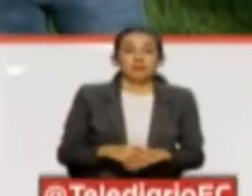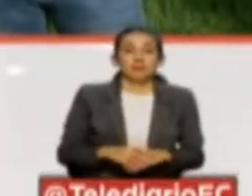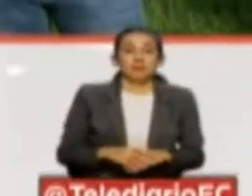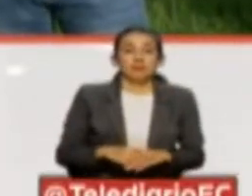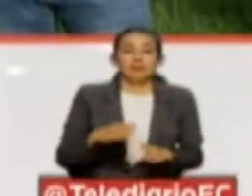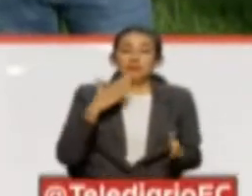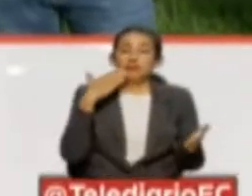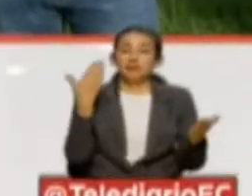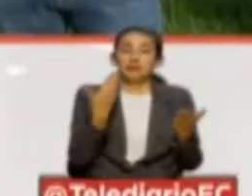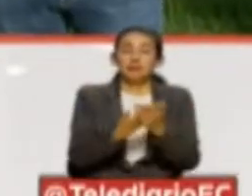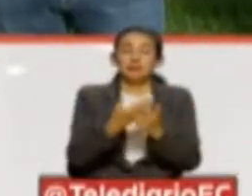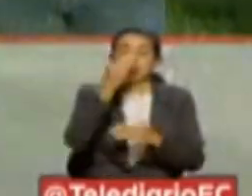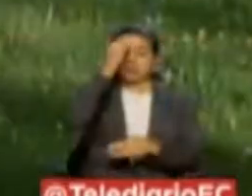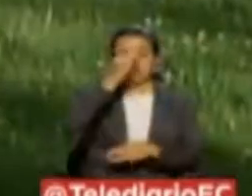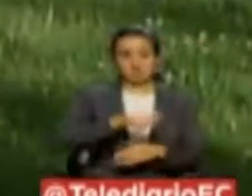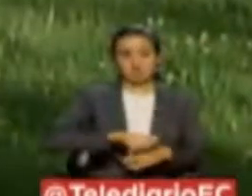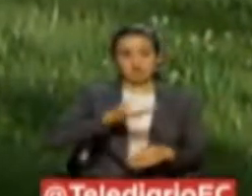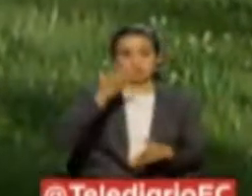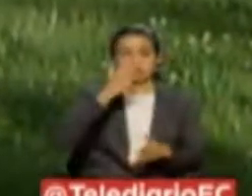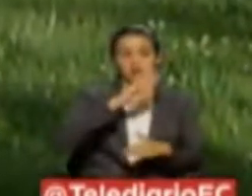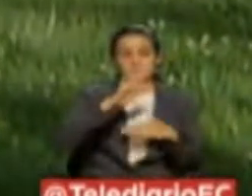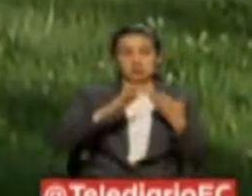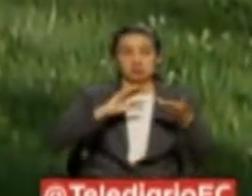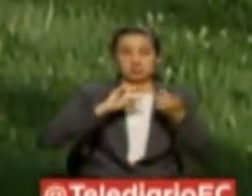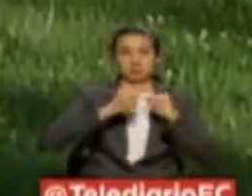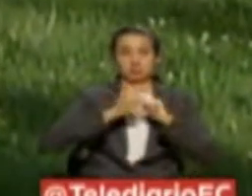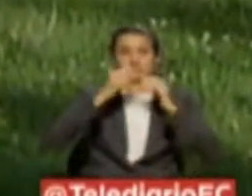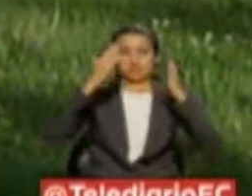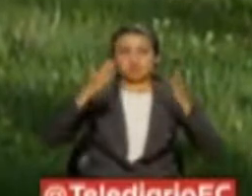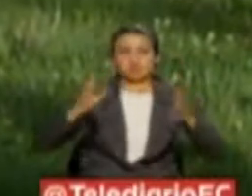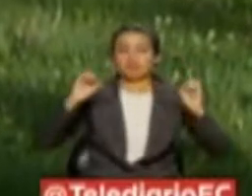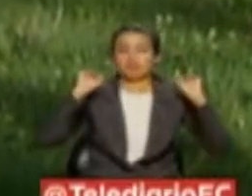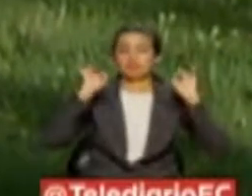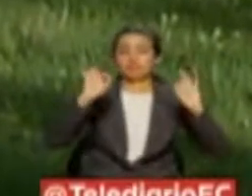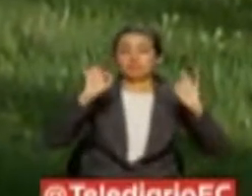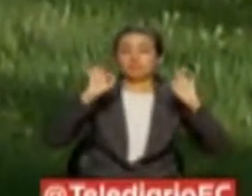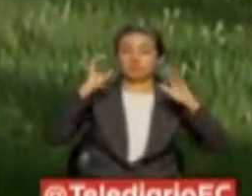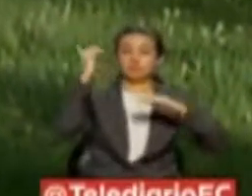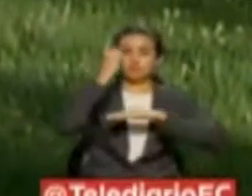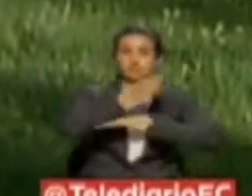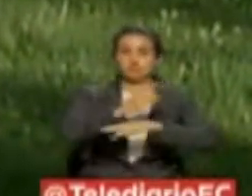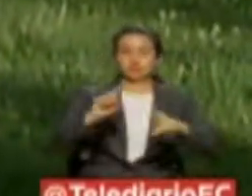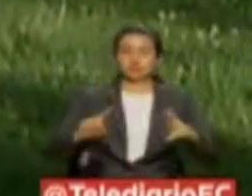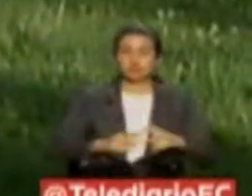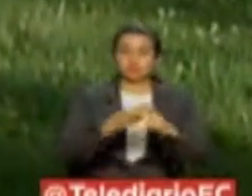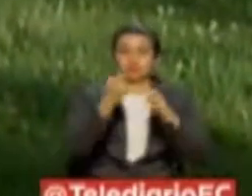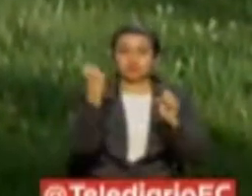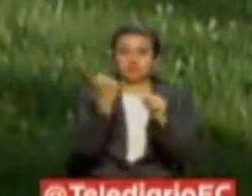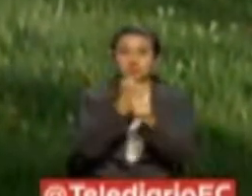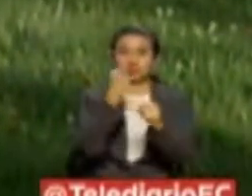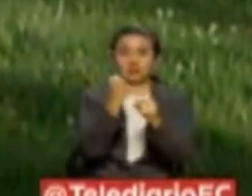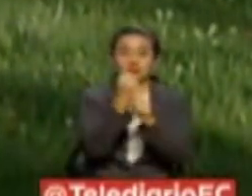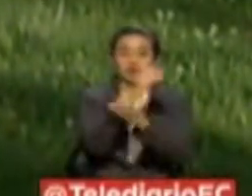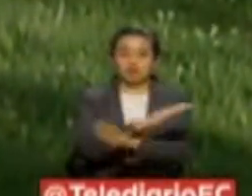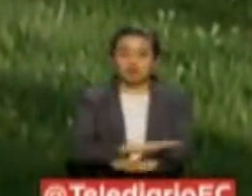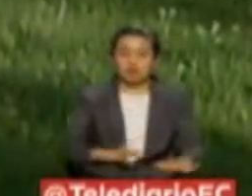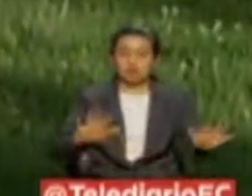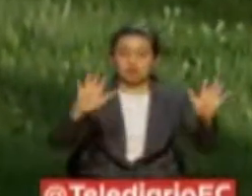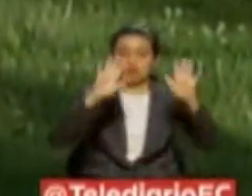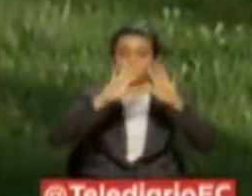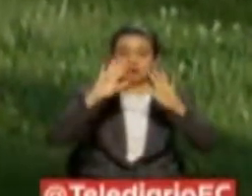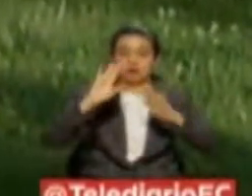Gracias, Diana, Sofía. Buenos días, amigos televidentes. Deseándoles que tengan un excelente inicio de labores. Nosotros, comenzando